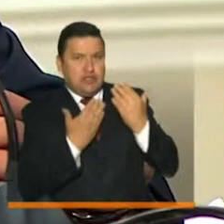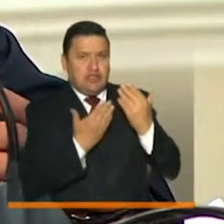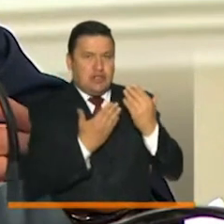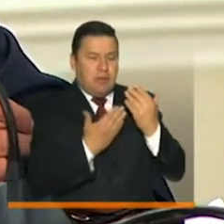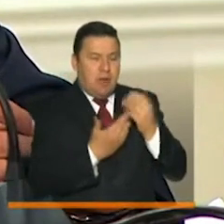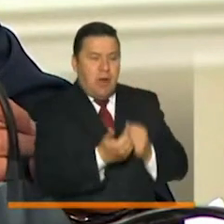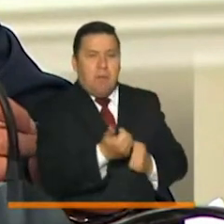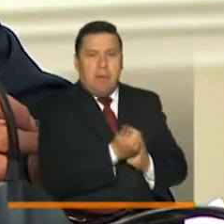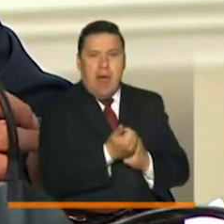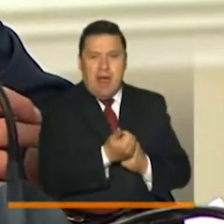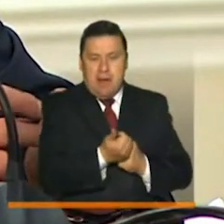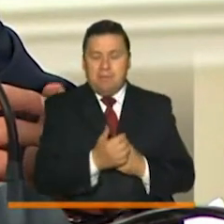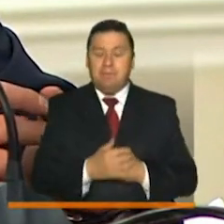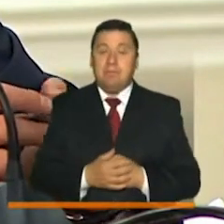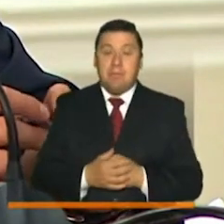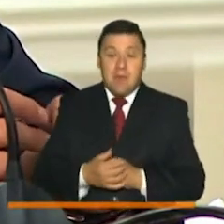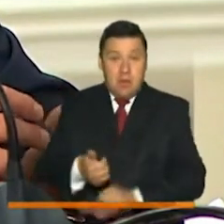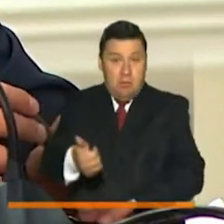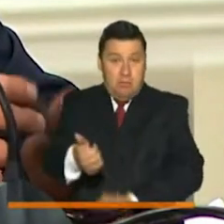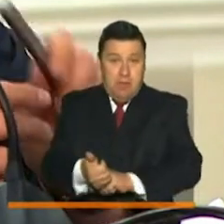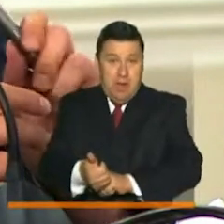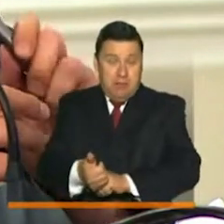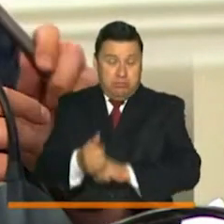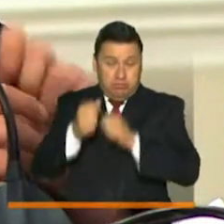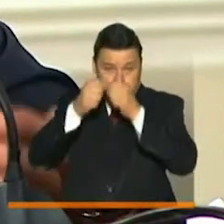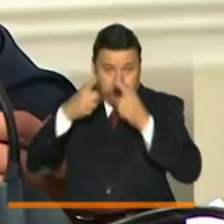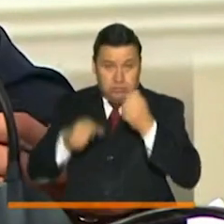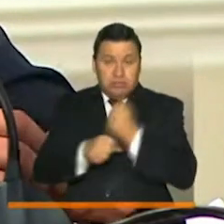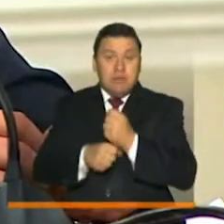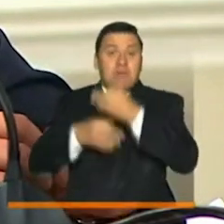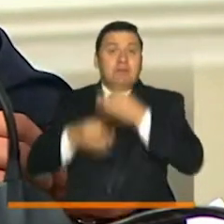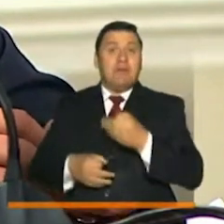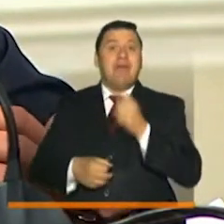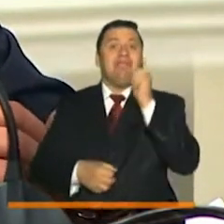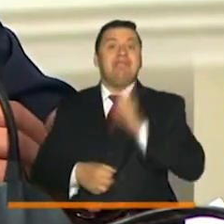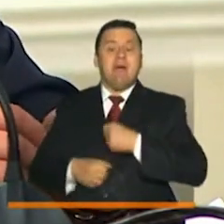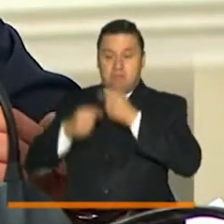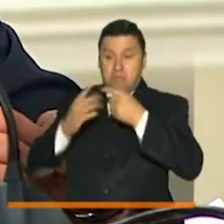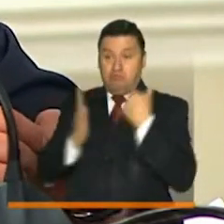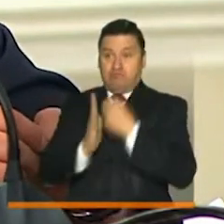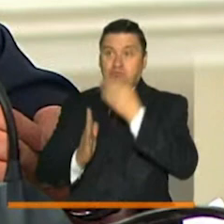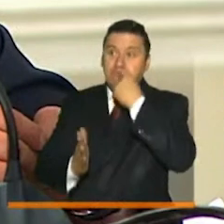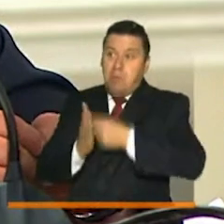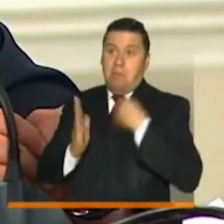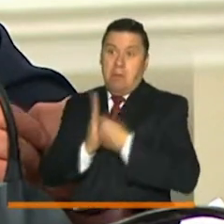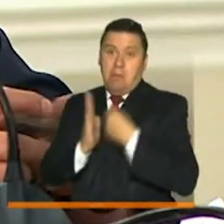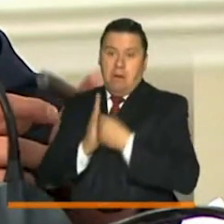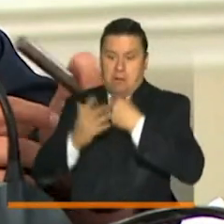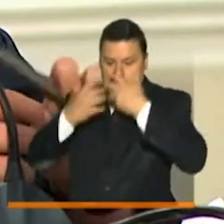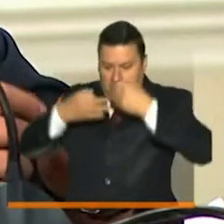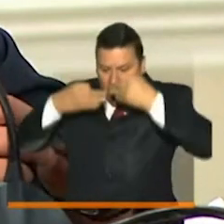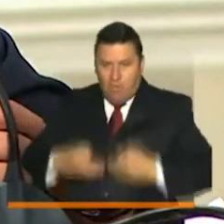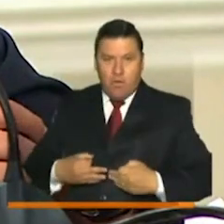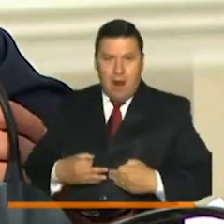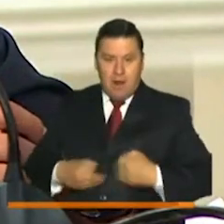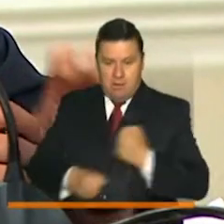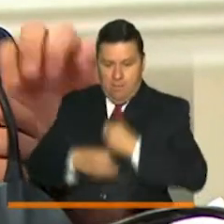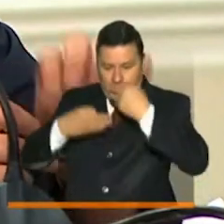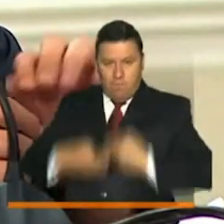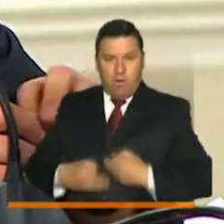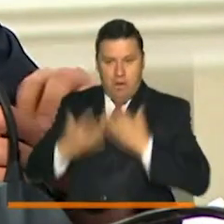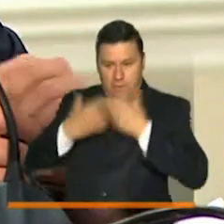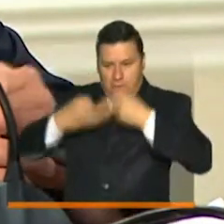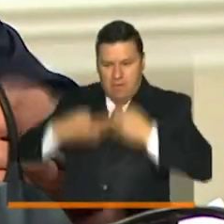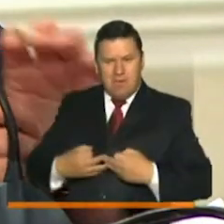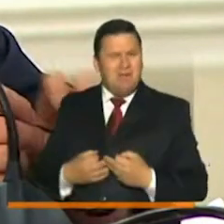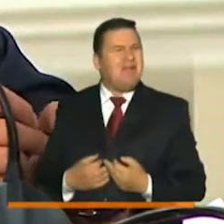beneficiarias de este subsidio. Este subsidio es un subsidio para el empleo formal, es el primer comentario que es importante, presidente. Es para el empleo formal, ¿y qué